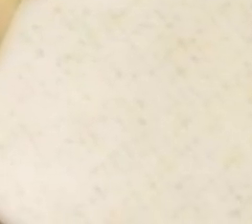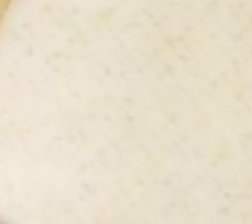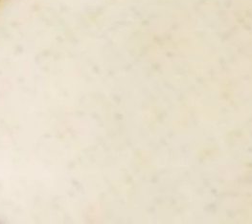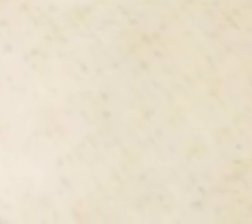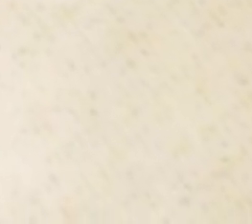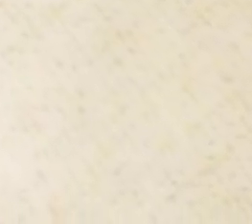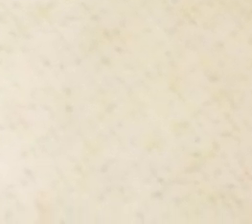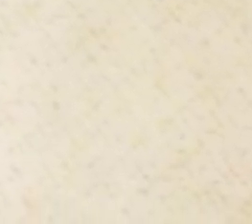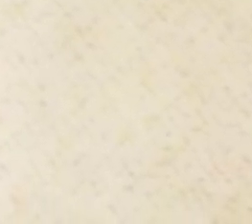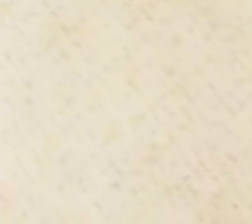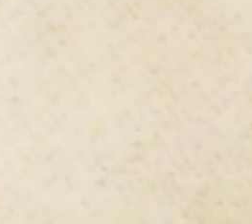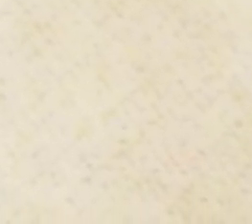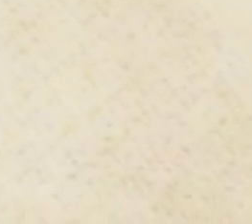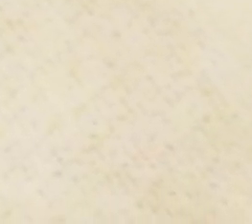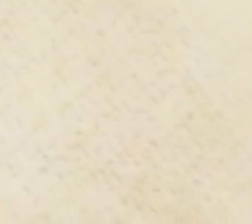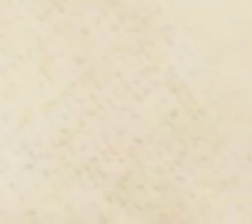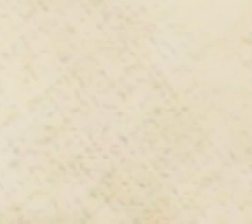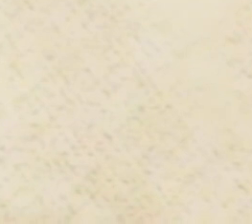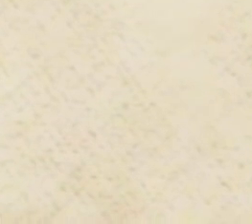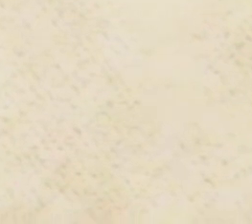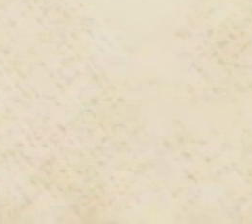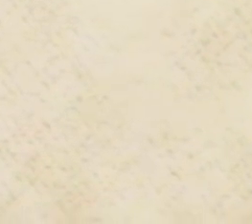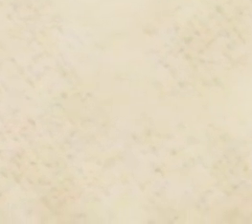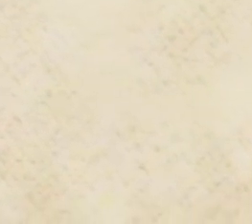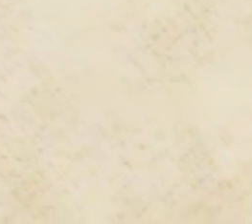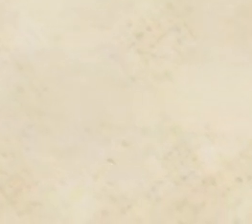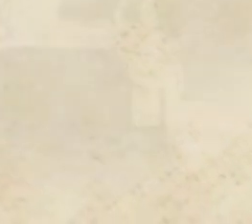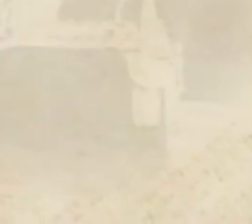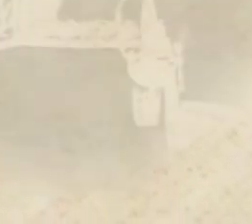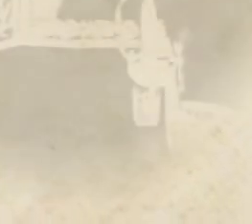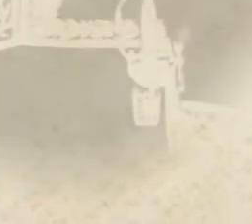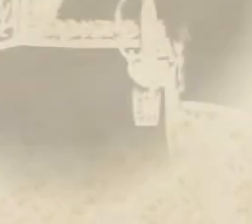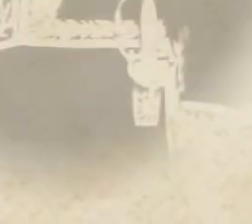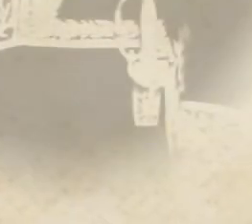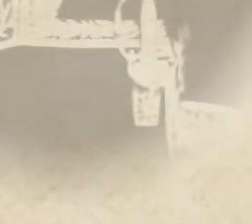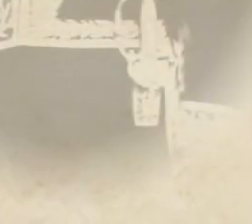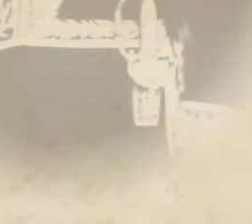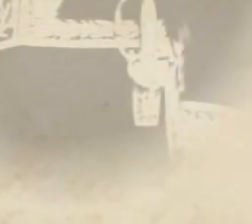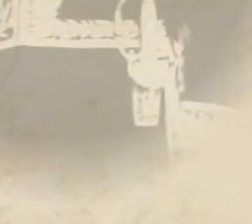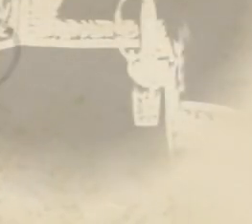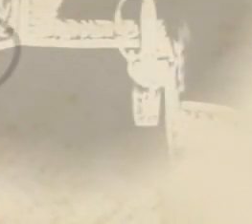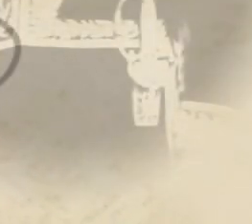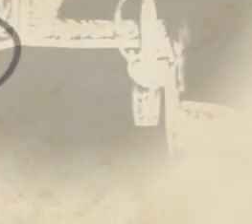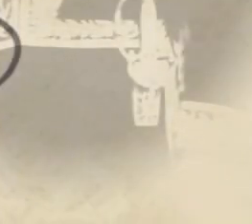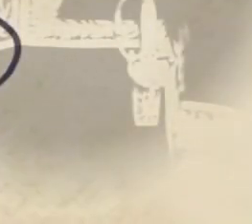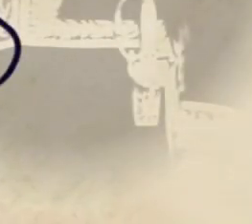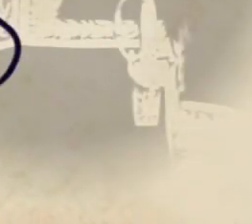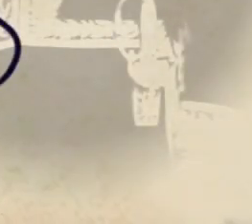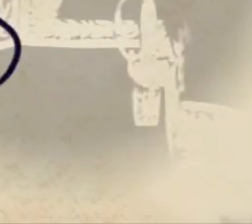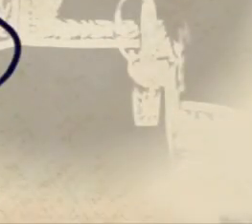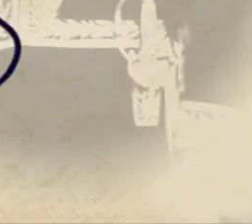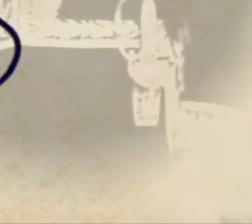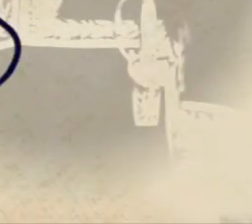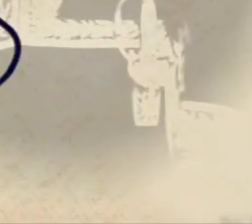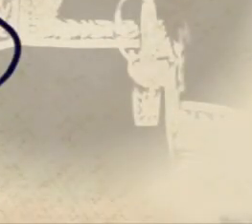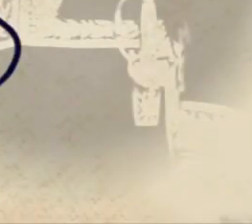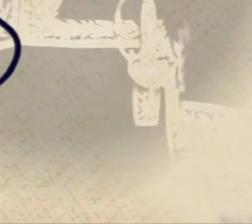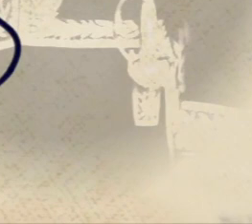nombrado prócer de la independencia cultural de la nación y héroe nacional.